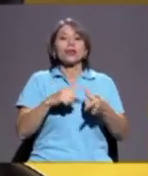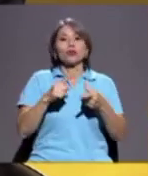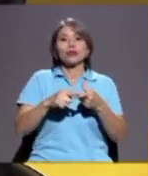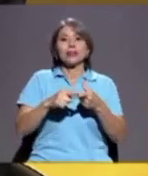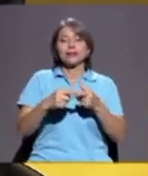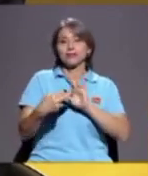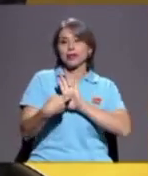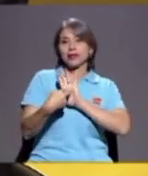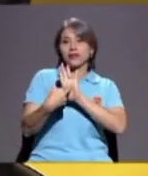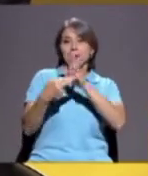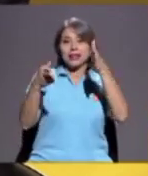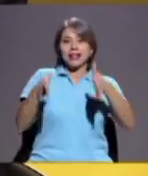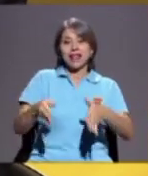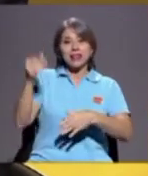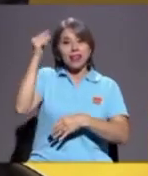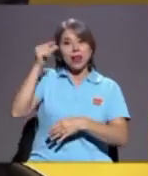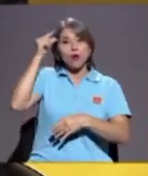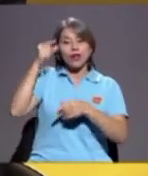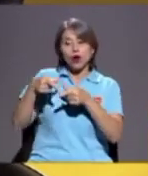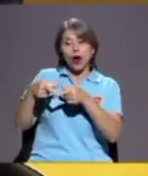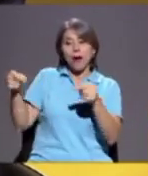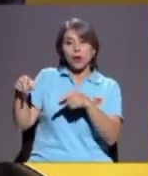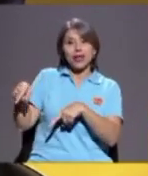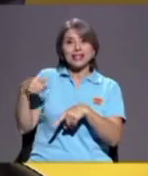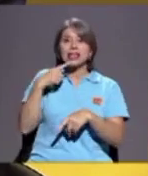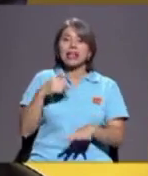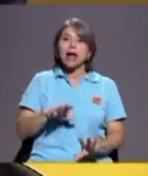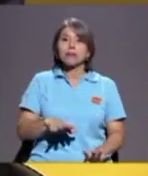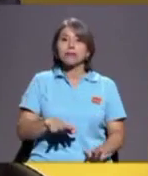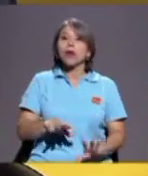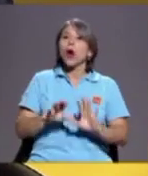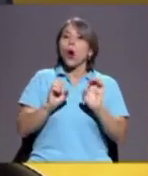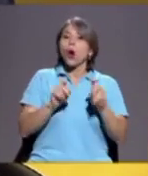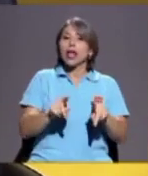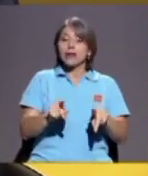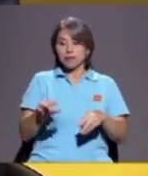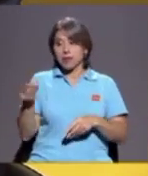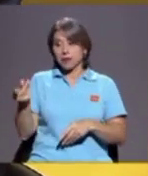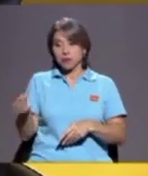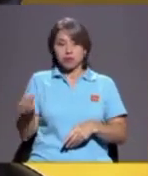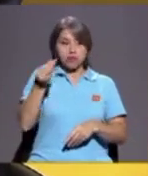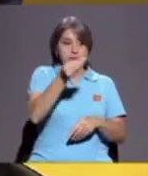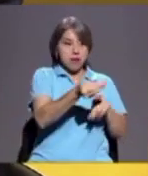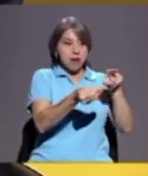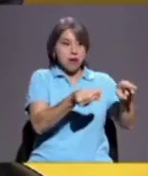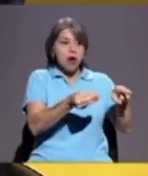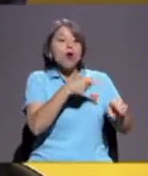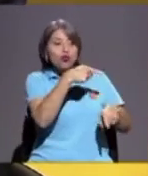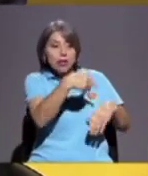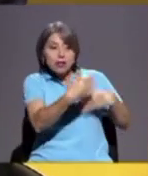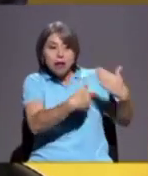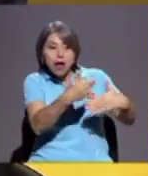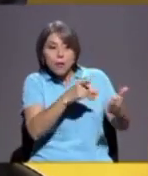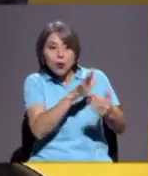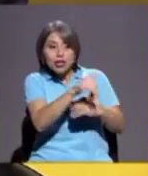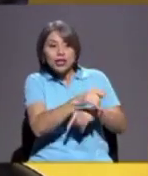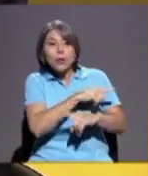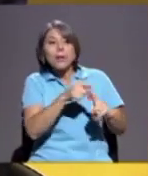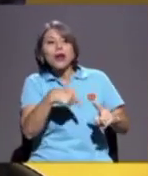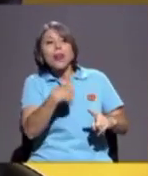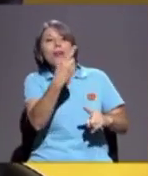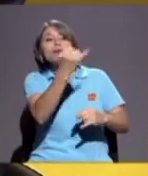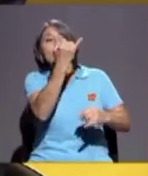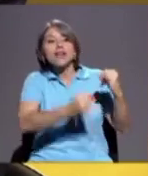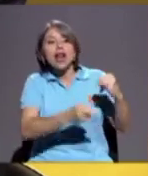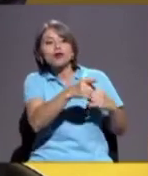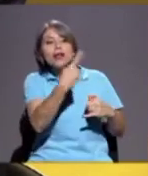representante del gobierno japonés en ese organismo diría, ustedes manejan el proyecto, pero al final yo quiero que ustedes me digan cómo le ayudó al